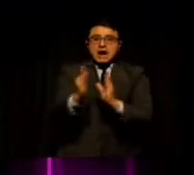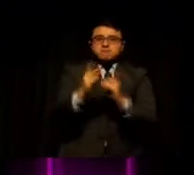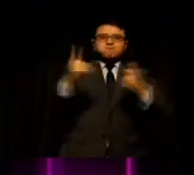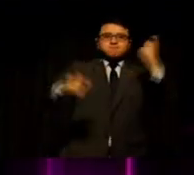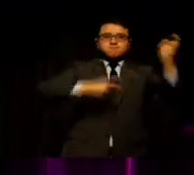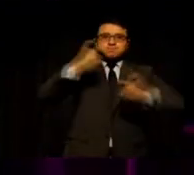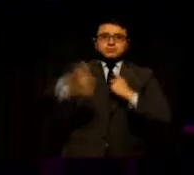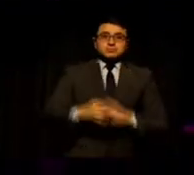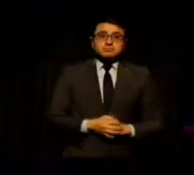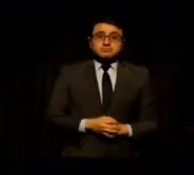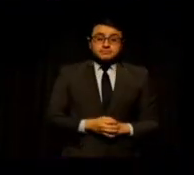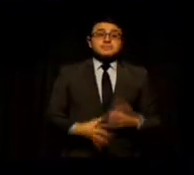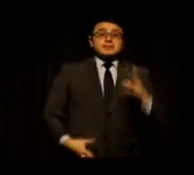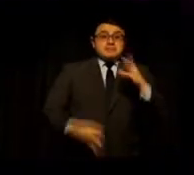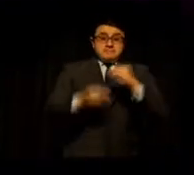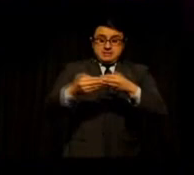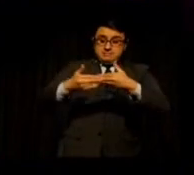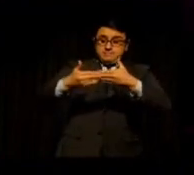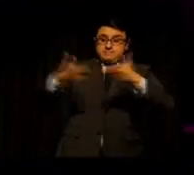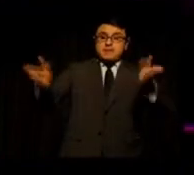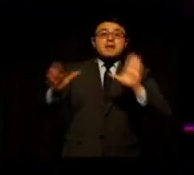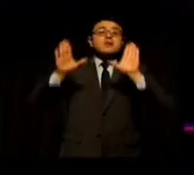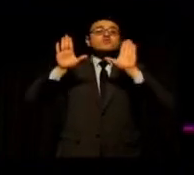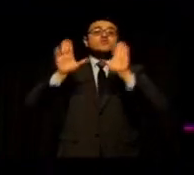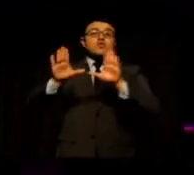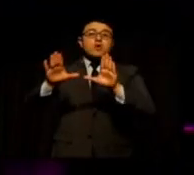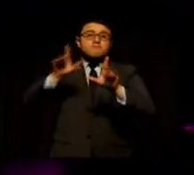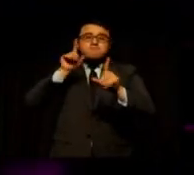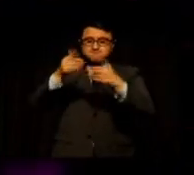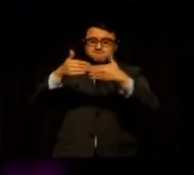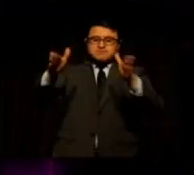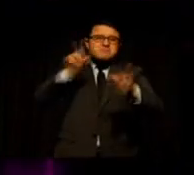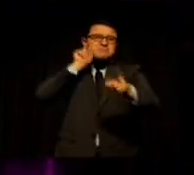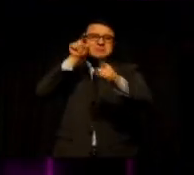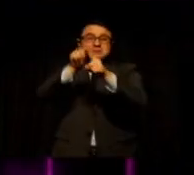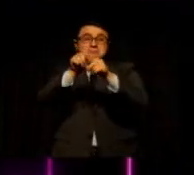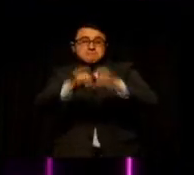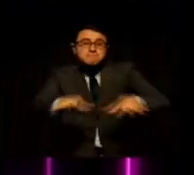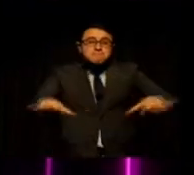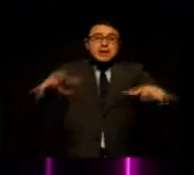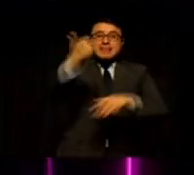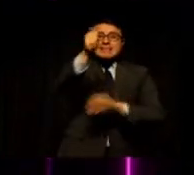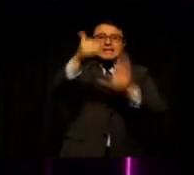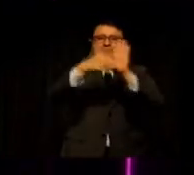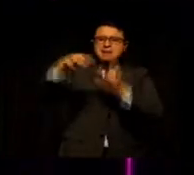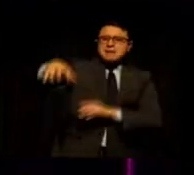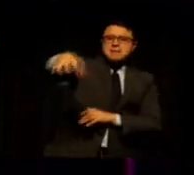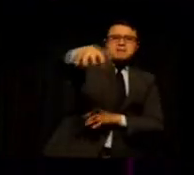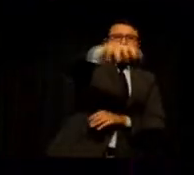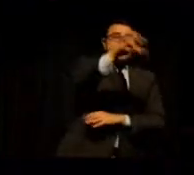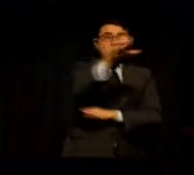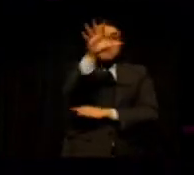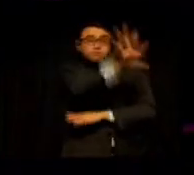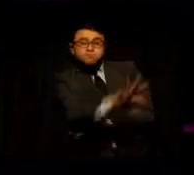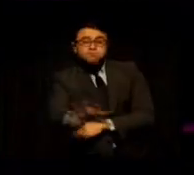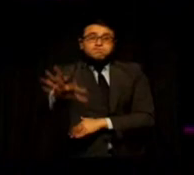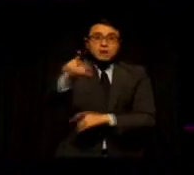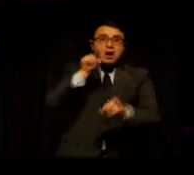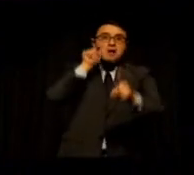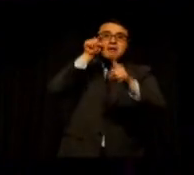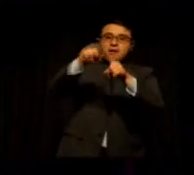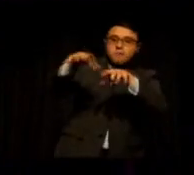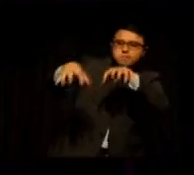abrimos ya la licitación para que nosotros estemos en 10.000 puntos del territorio 10.000 puntos para llevar conectividad